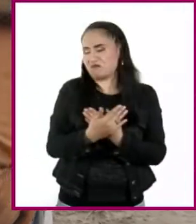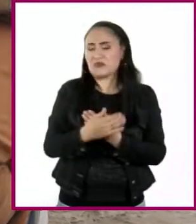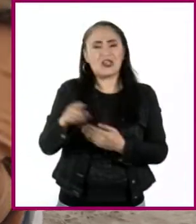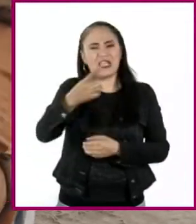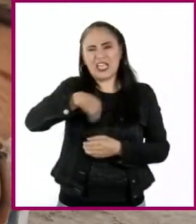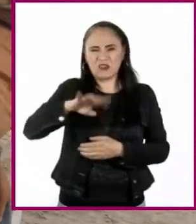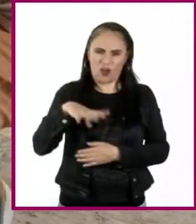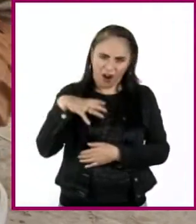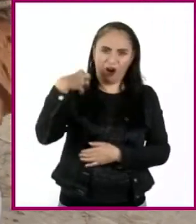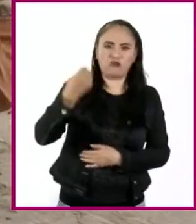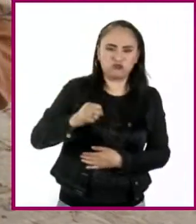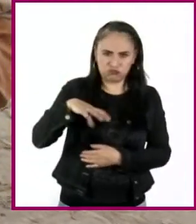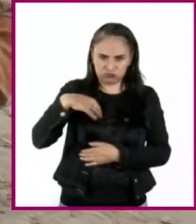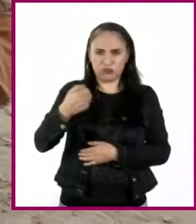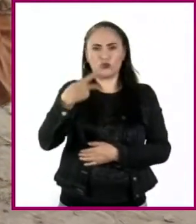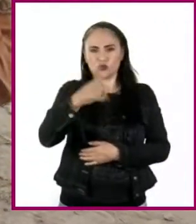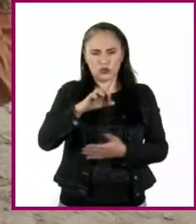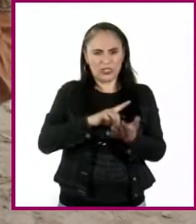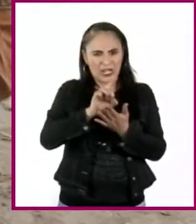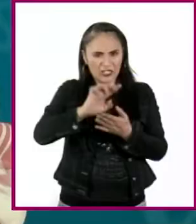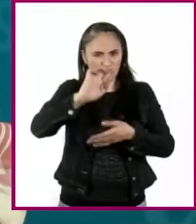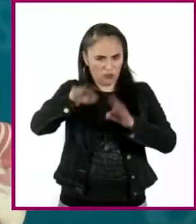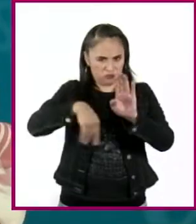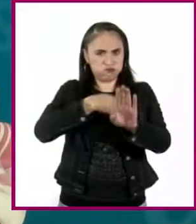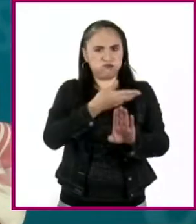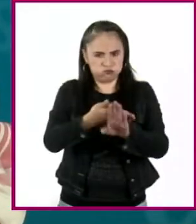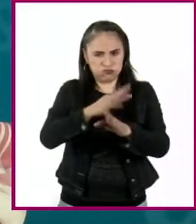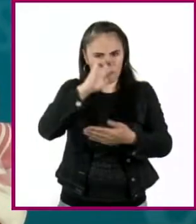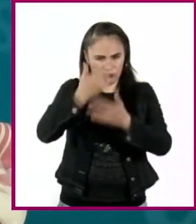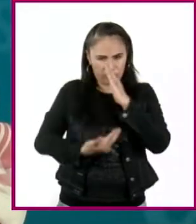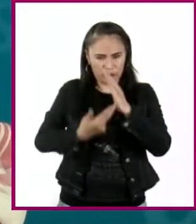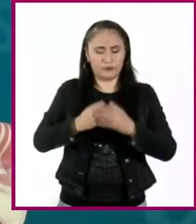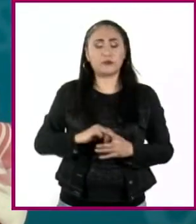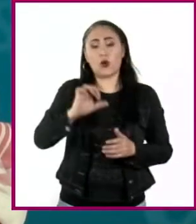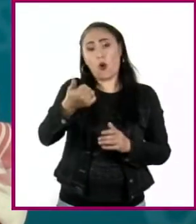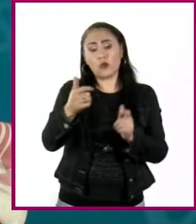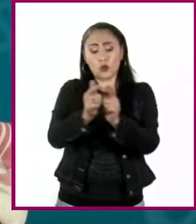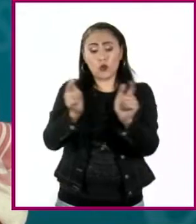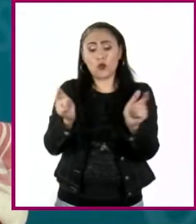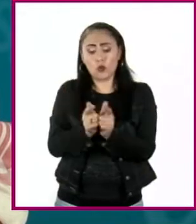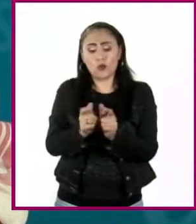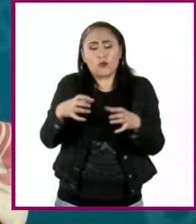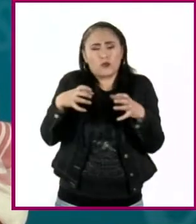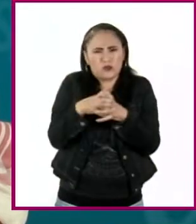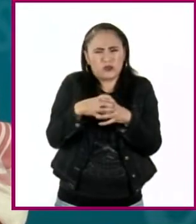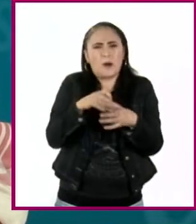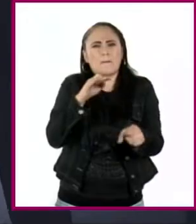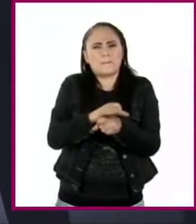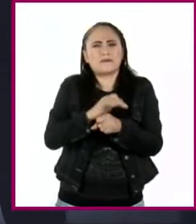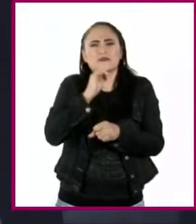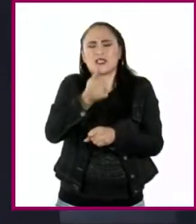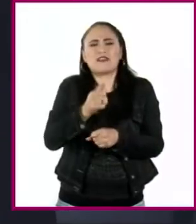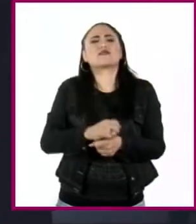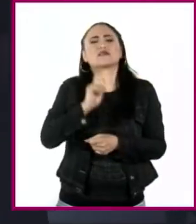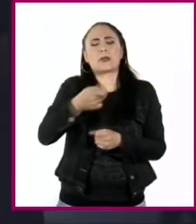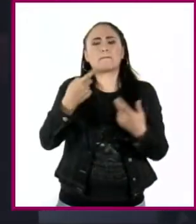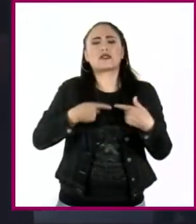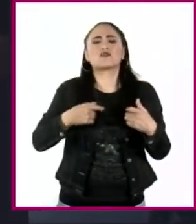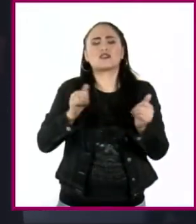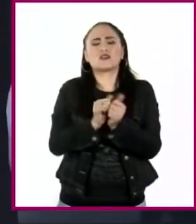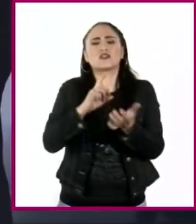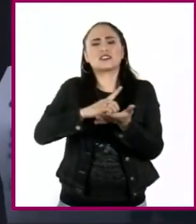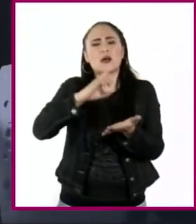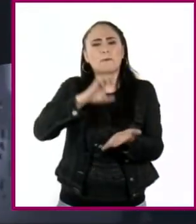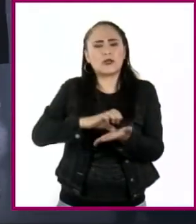a abusos y violación de sus derechos. Otro grupo en esta condición son las personas con discapacidad, que por su condición